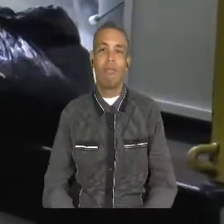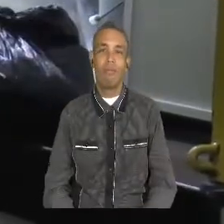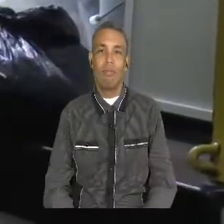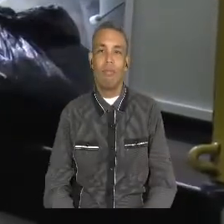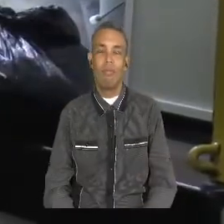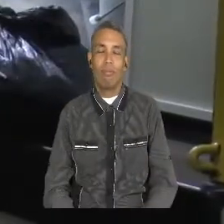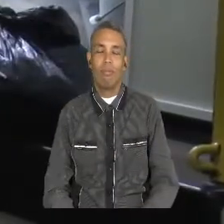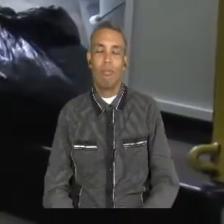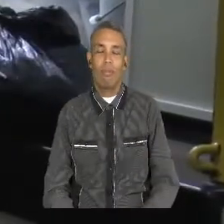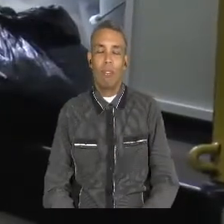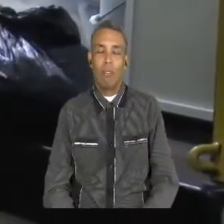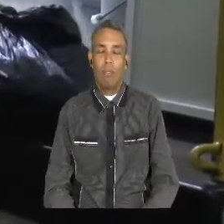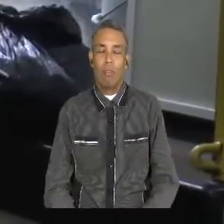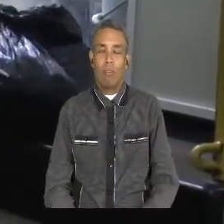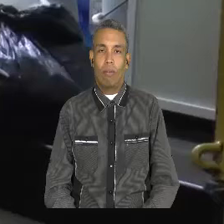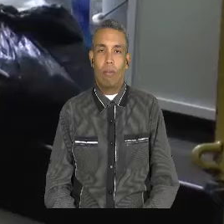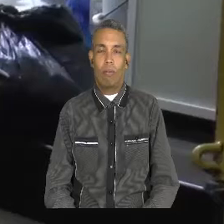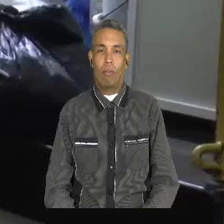Listo.